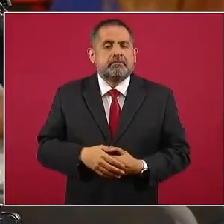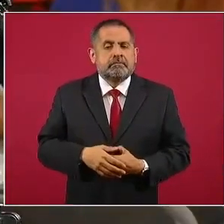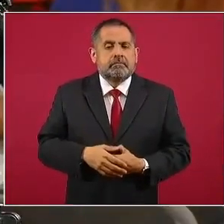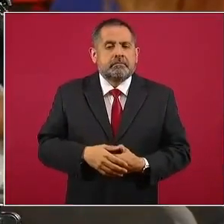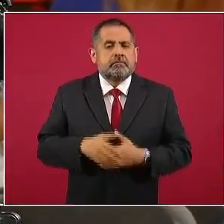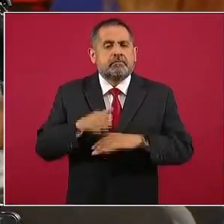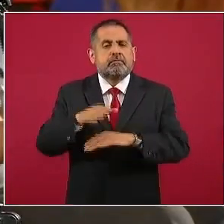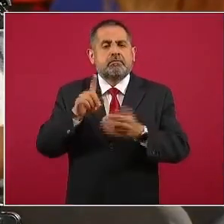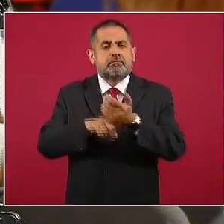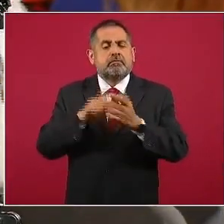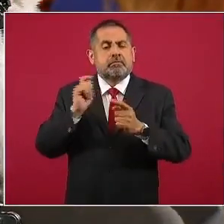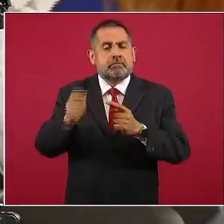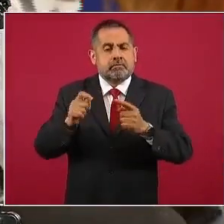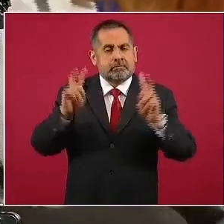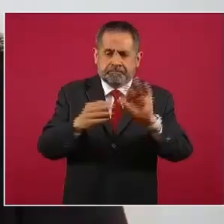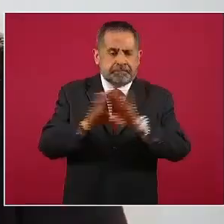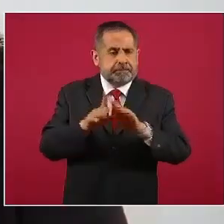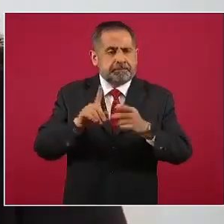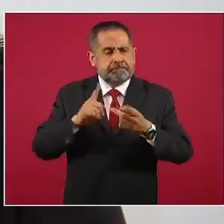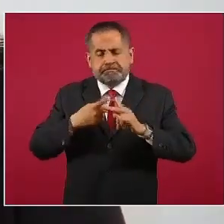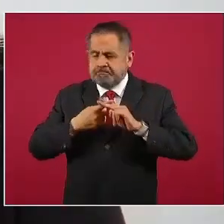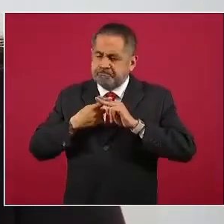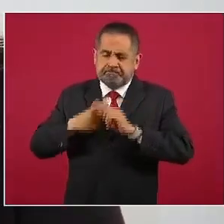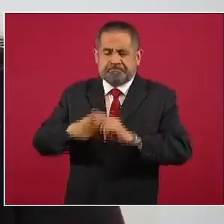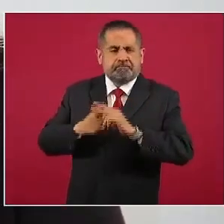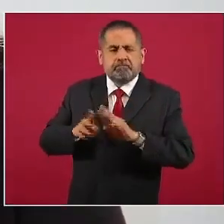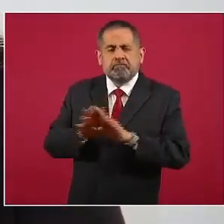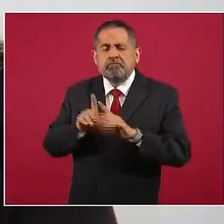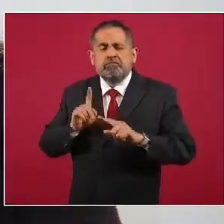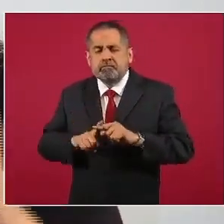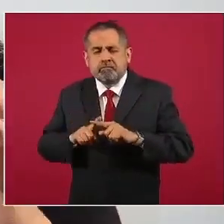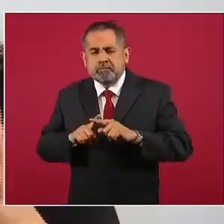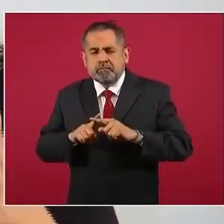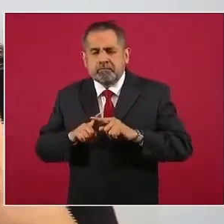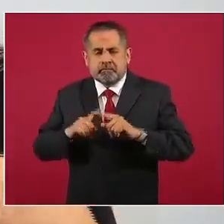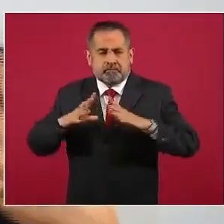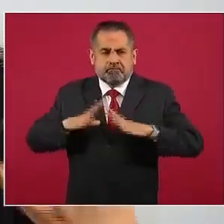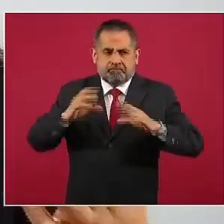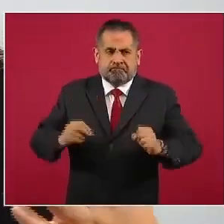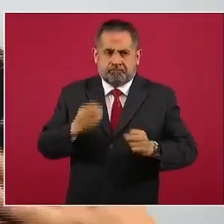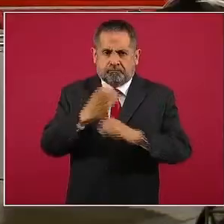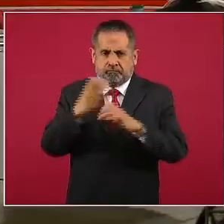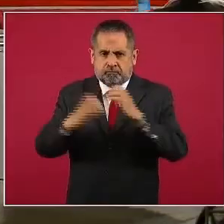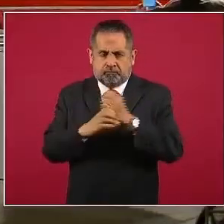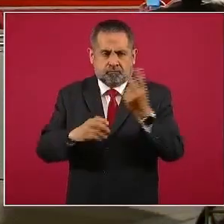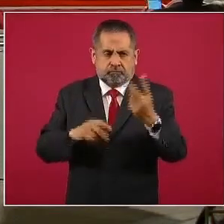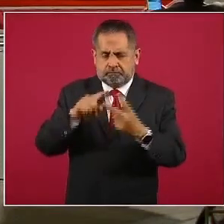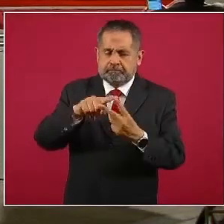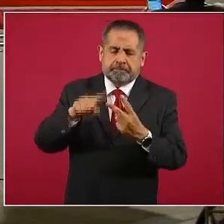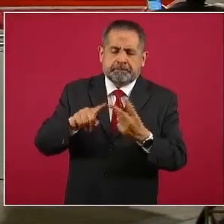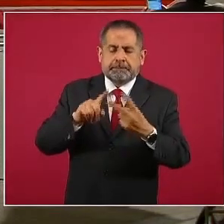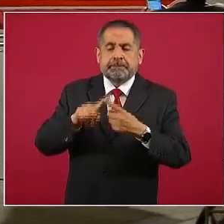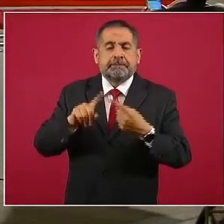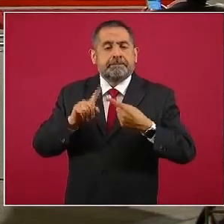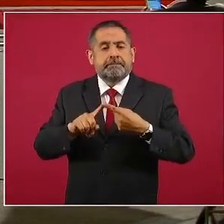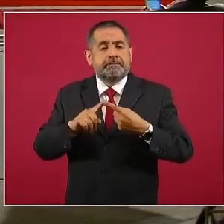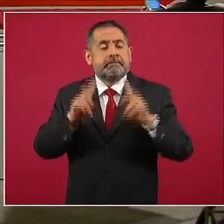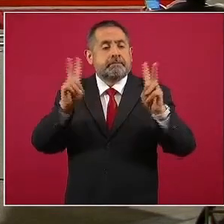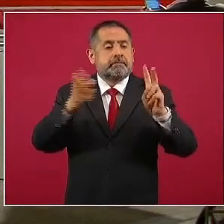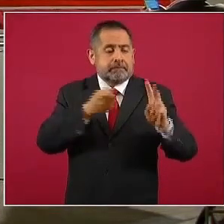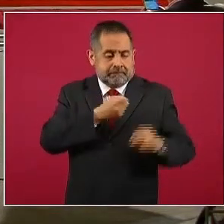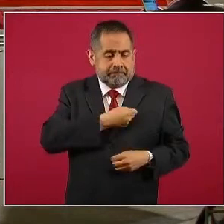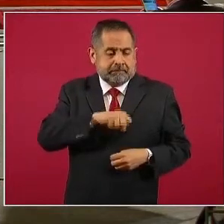Es sobre la cuestión del tema que se está llevando. Justamente de dos elementos. El primero es salud